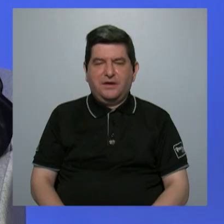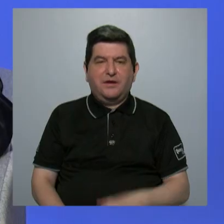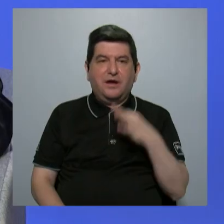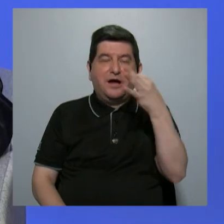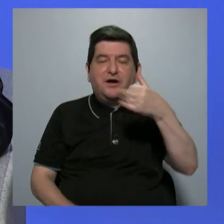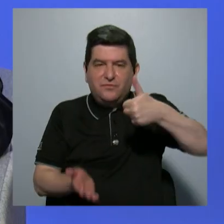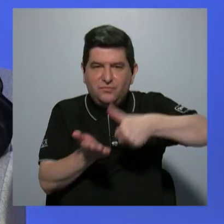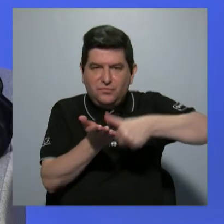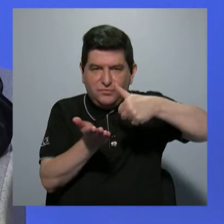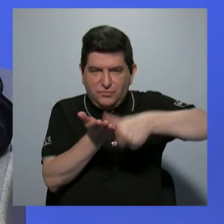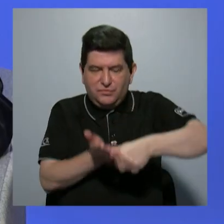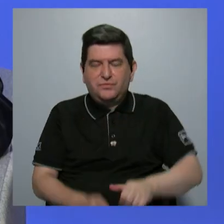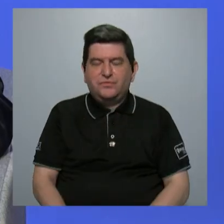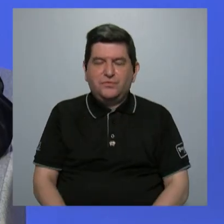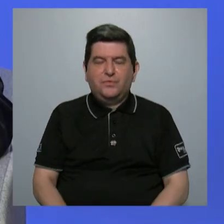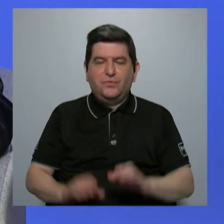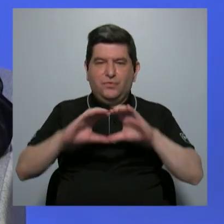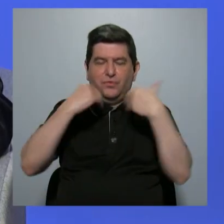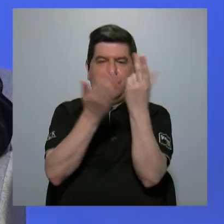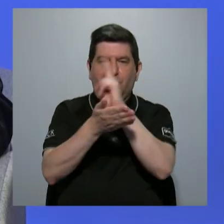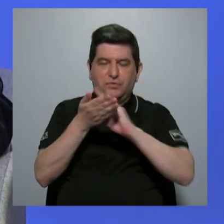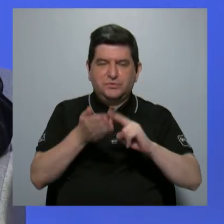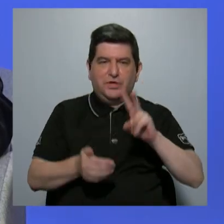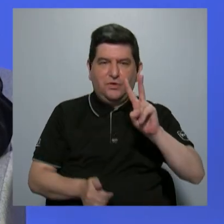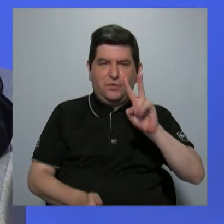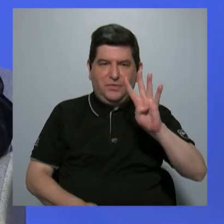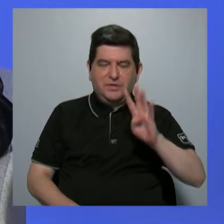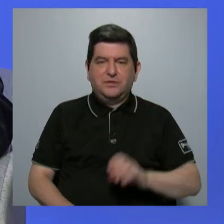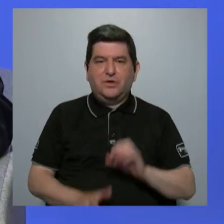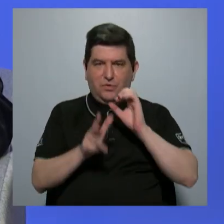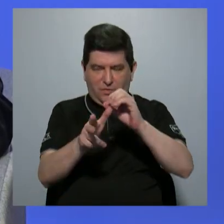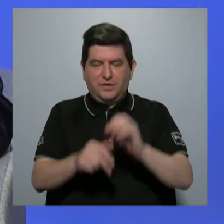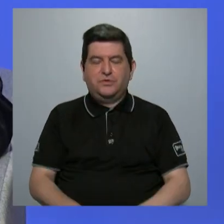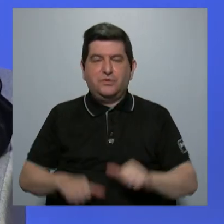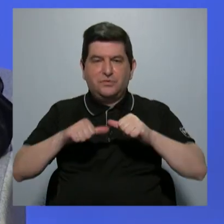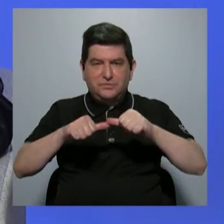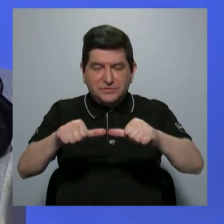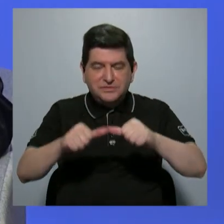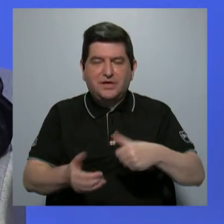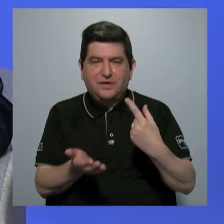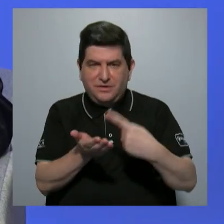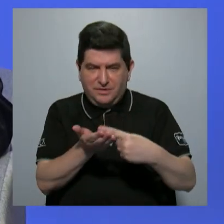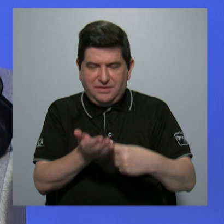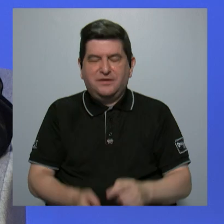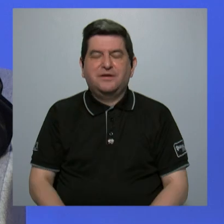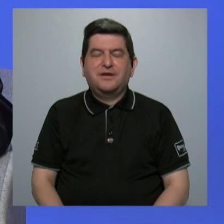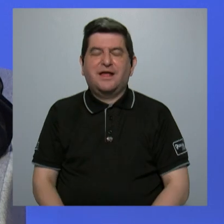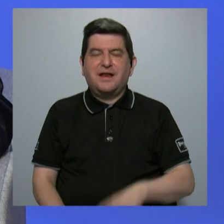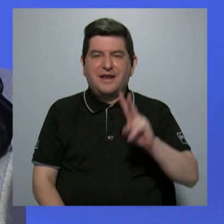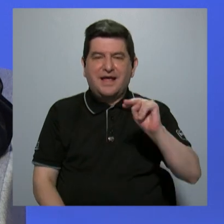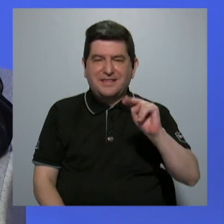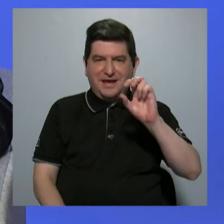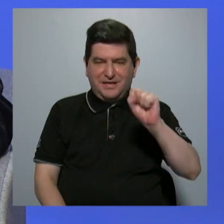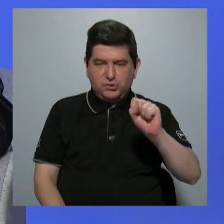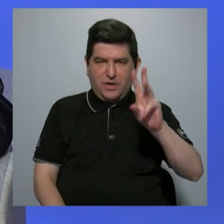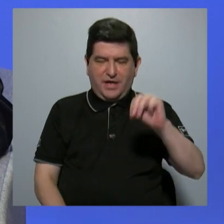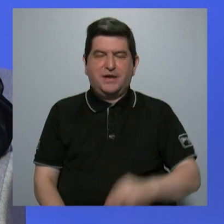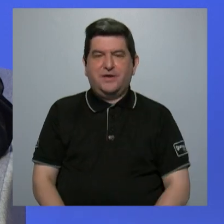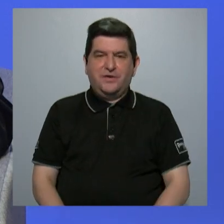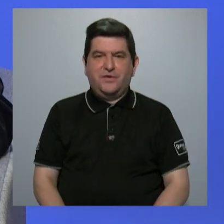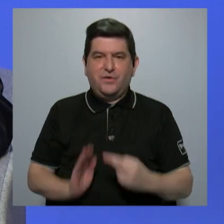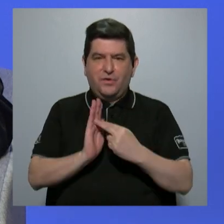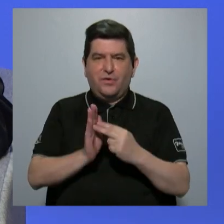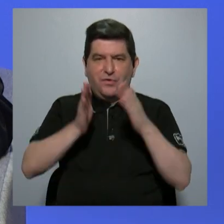Consejo Universitario del próximo 24 de octubre. Seguimos conversando con Natalia Solano Mesa, quien aspira a representar al área